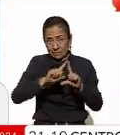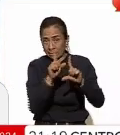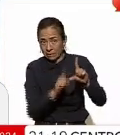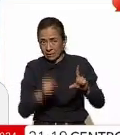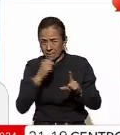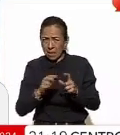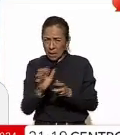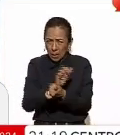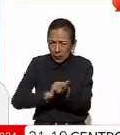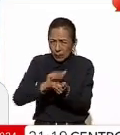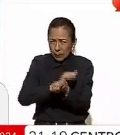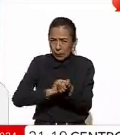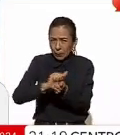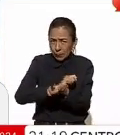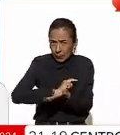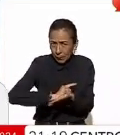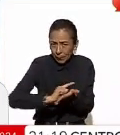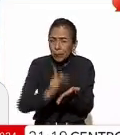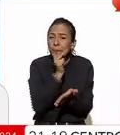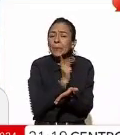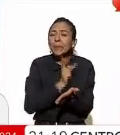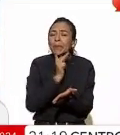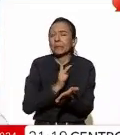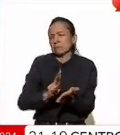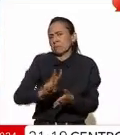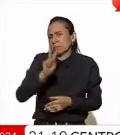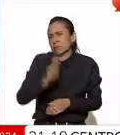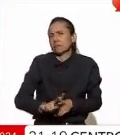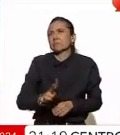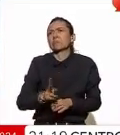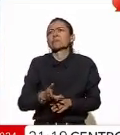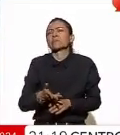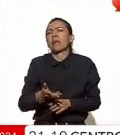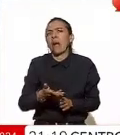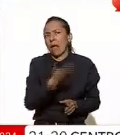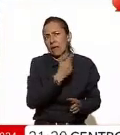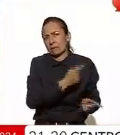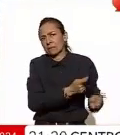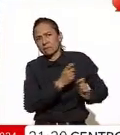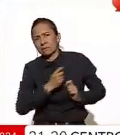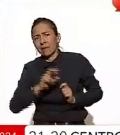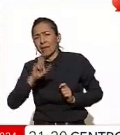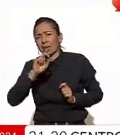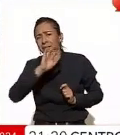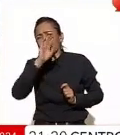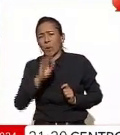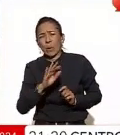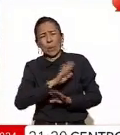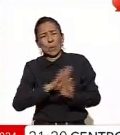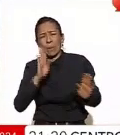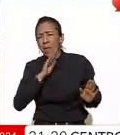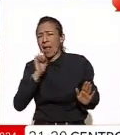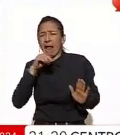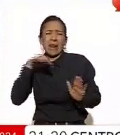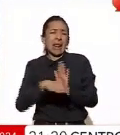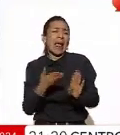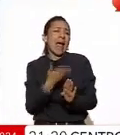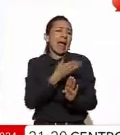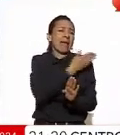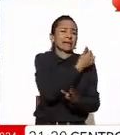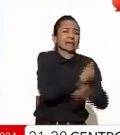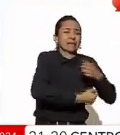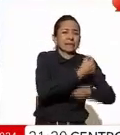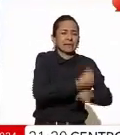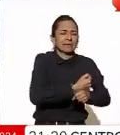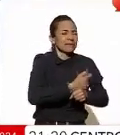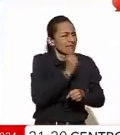muy importante. Estamos hablando de que lo recibimos en una eficiencia del 30% del sexenio anterior. Eso quiere decir que estabas